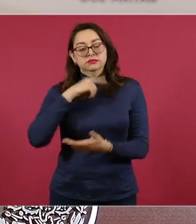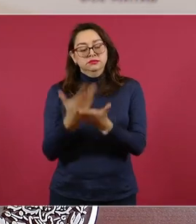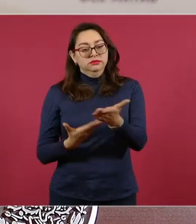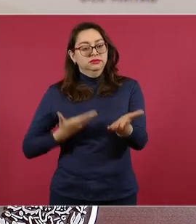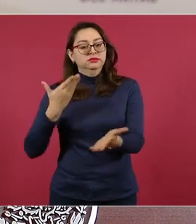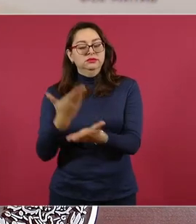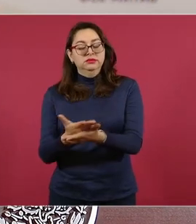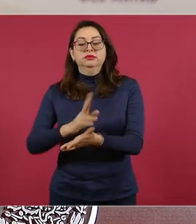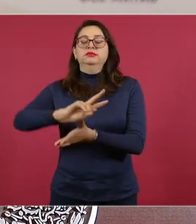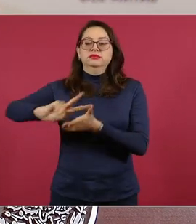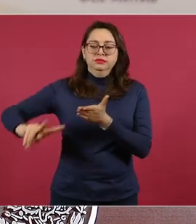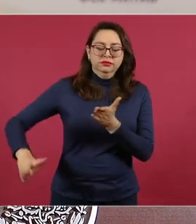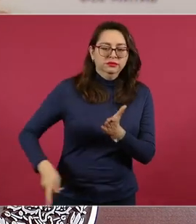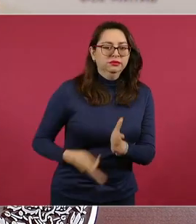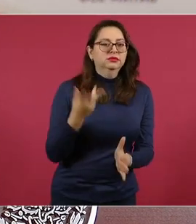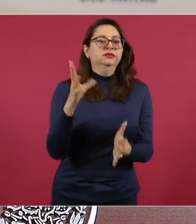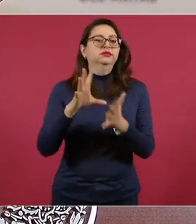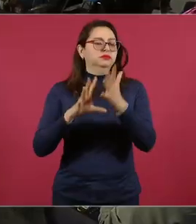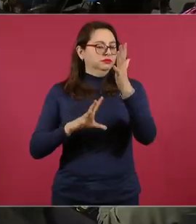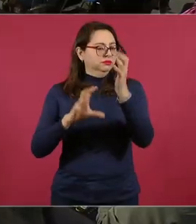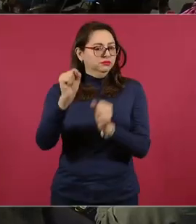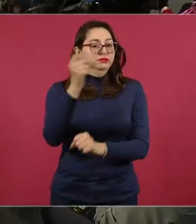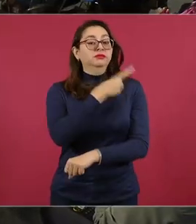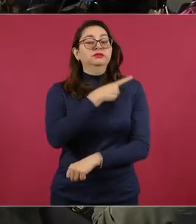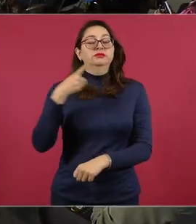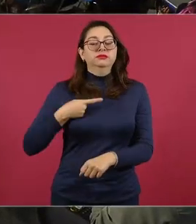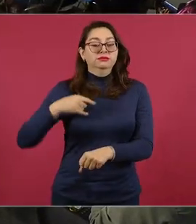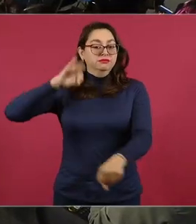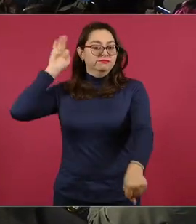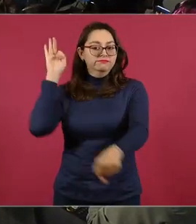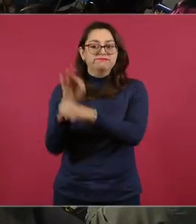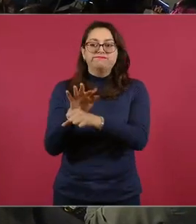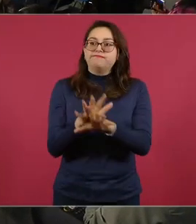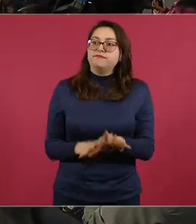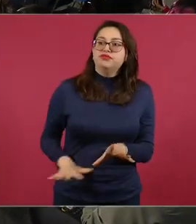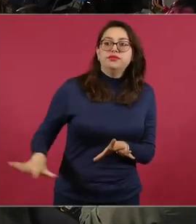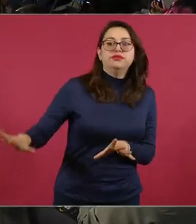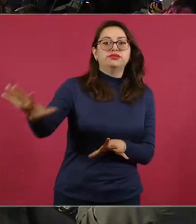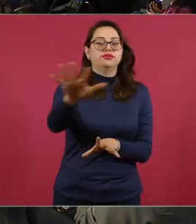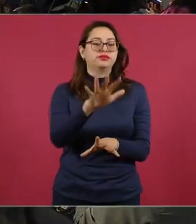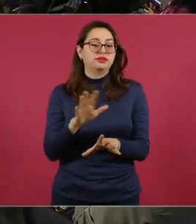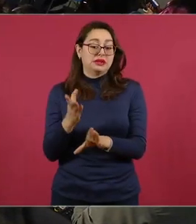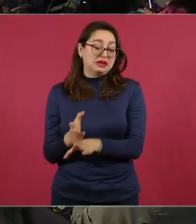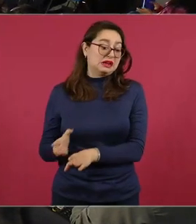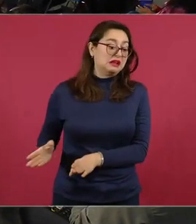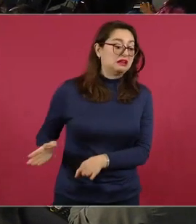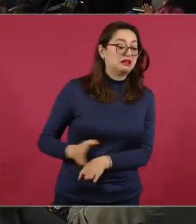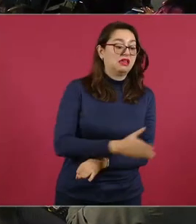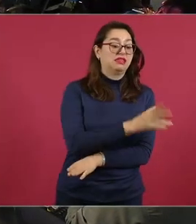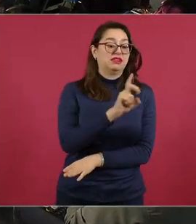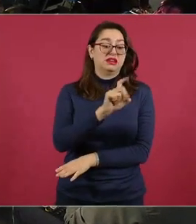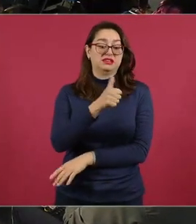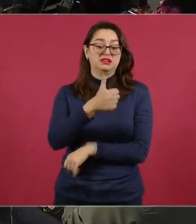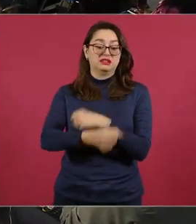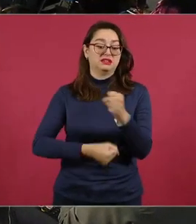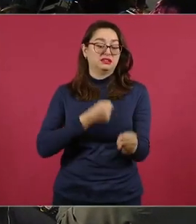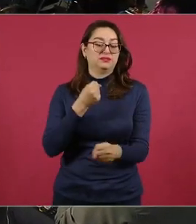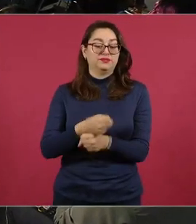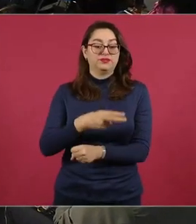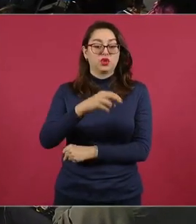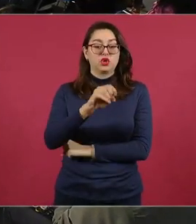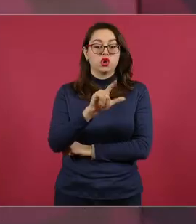los neoliberales neoporfiristas en los últimos